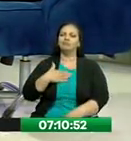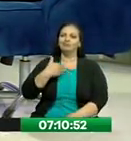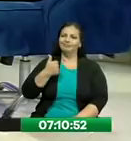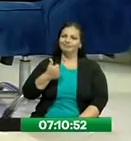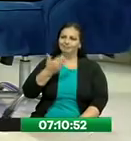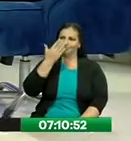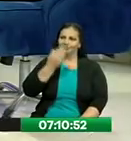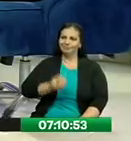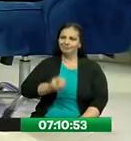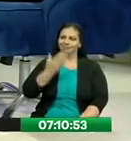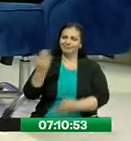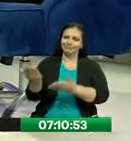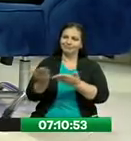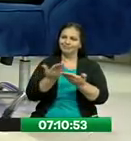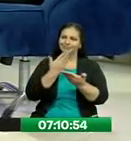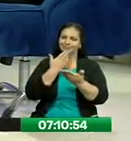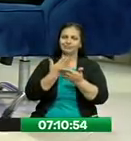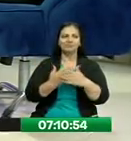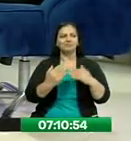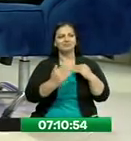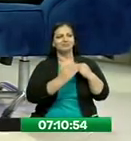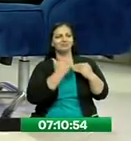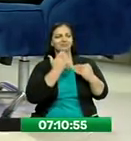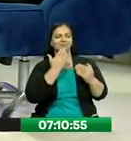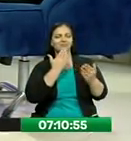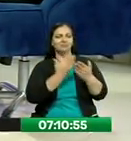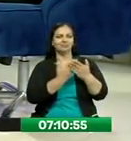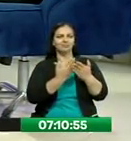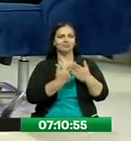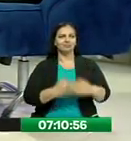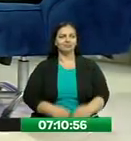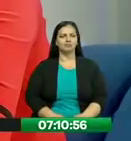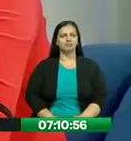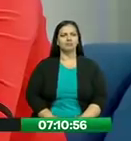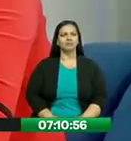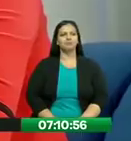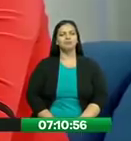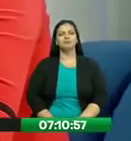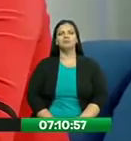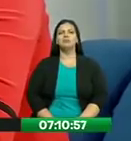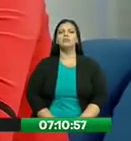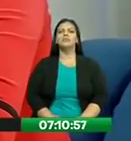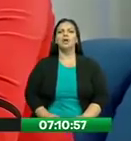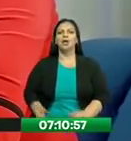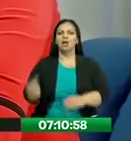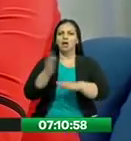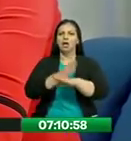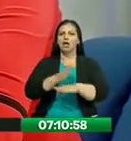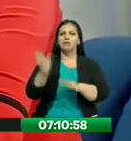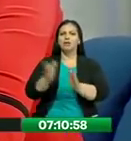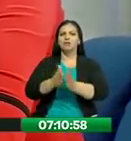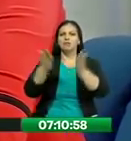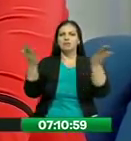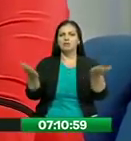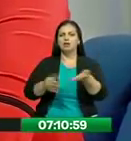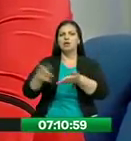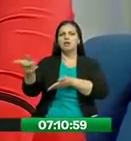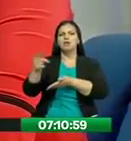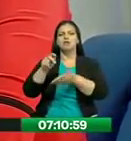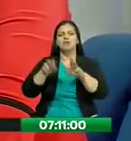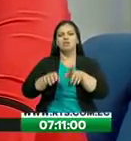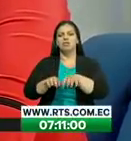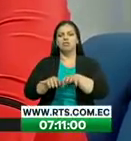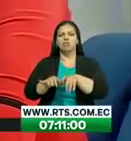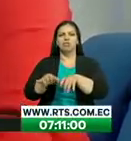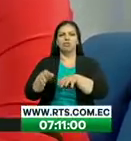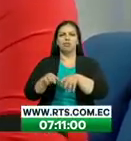nosotros. No, ustedes, gracias por invitarme. Leía uno de sus artículos y usted señalaba que en la enfermedad se apreciaba la salud y en